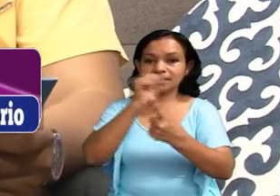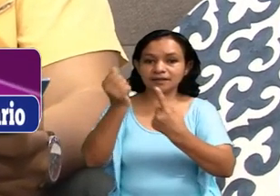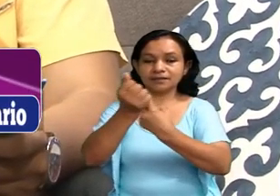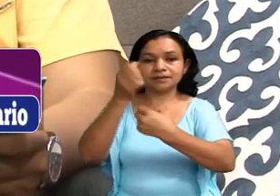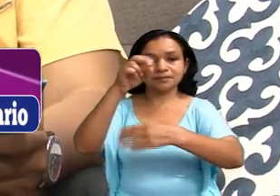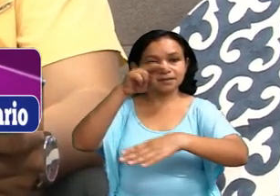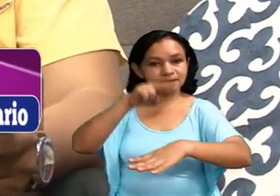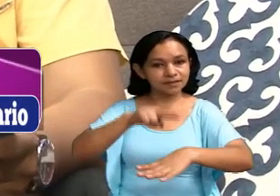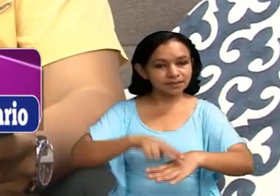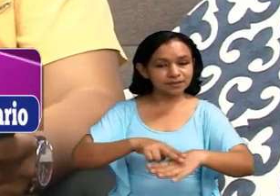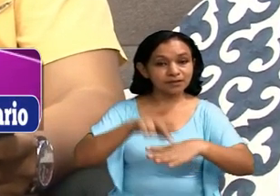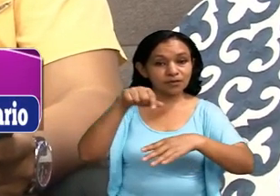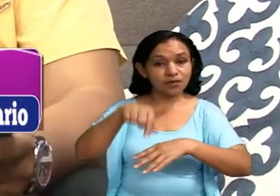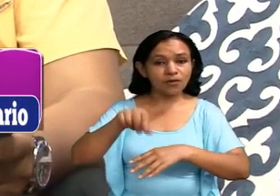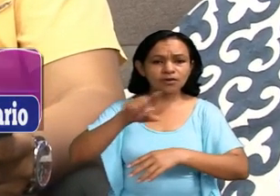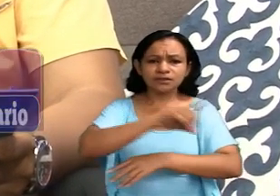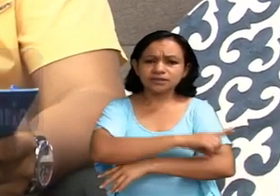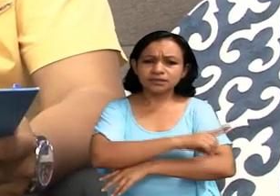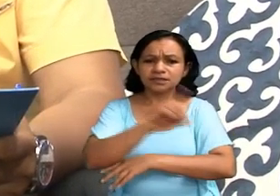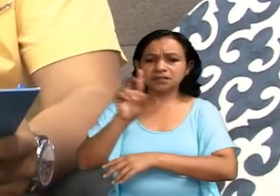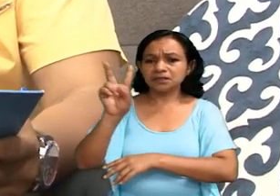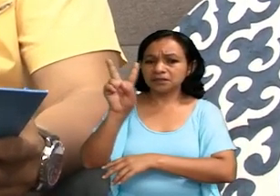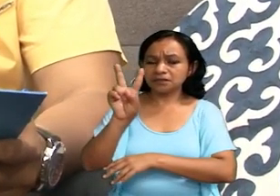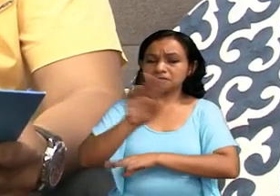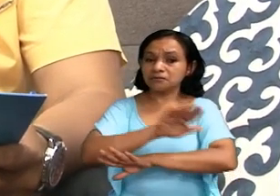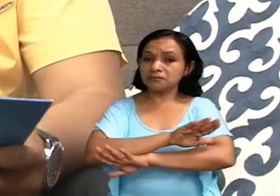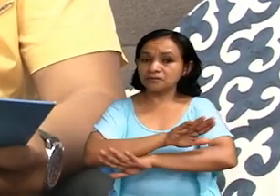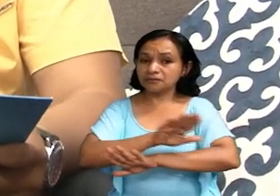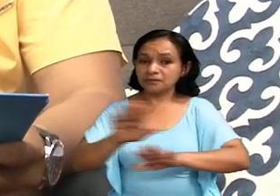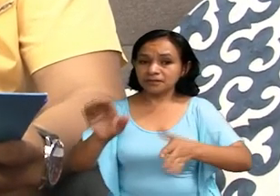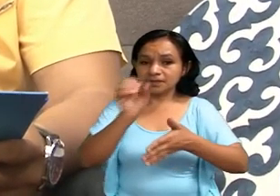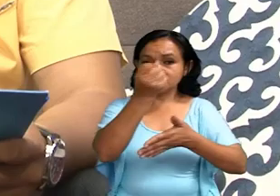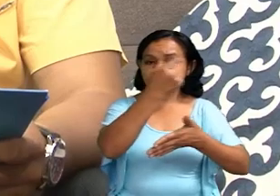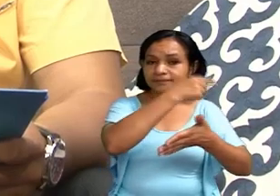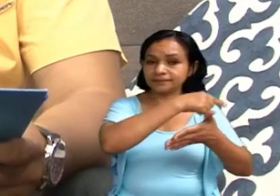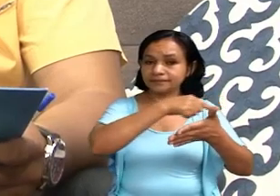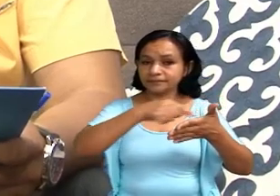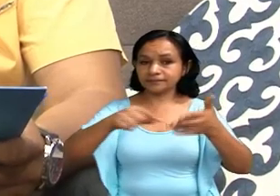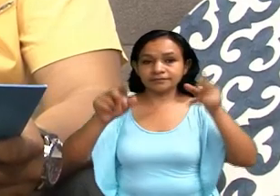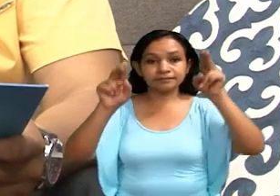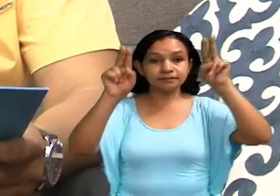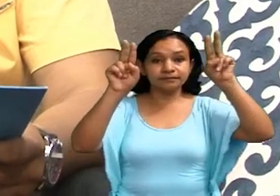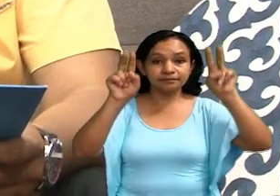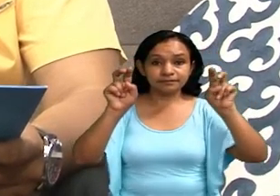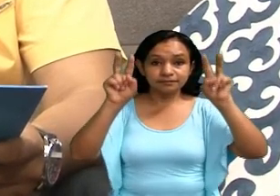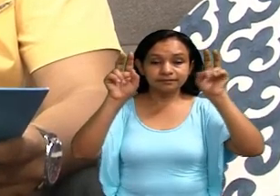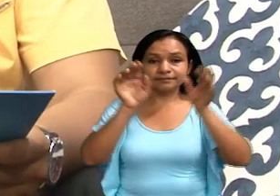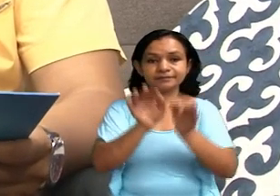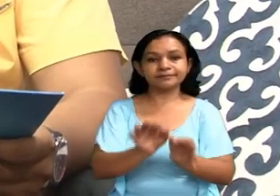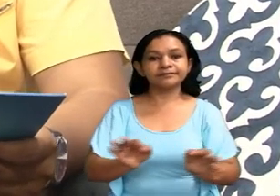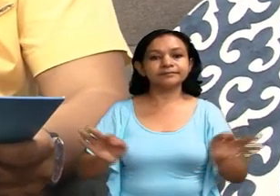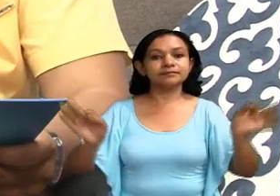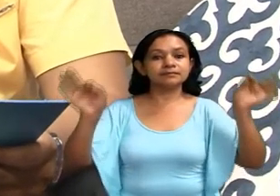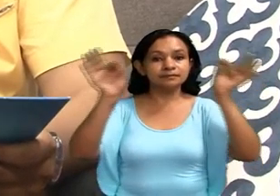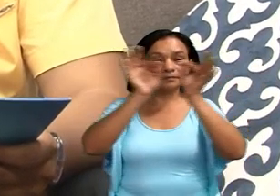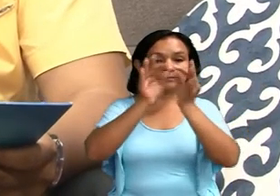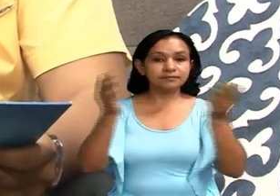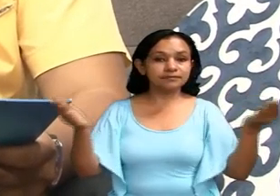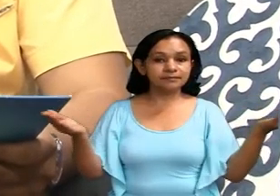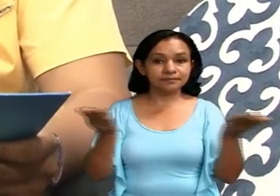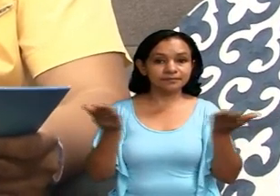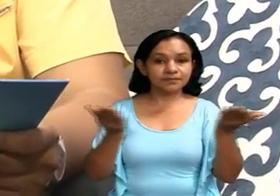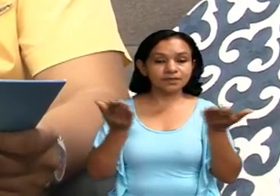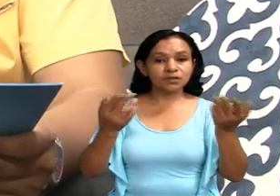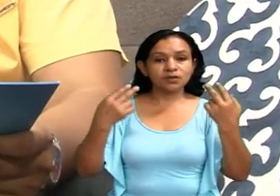también lo cerramos conversando sobre un tema muy importante, sobre un tema bastante relacionado al desarrollo humano de